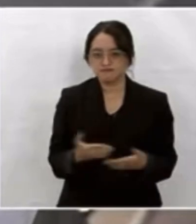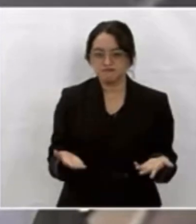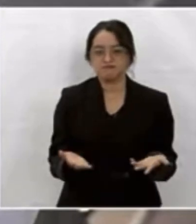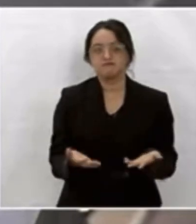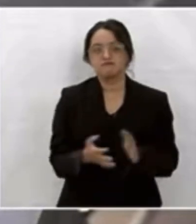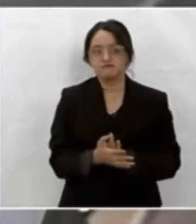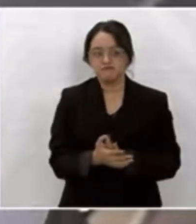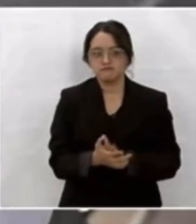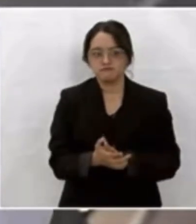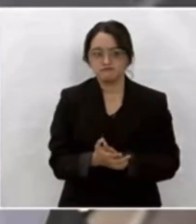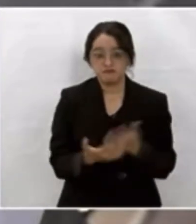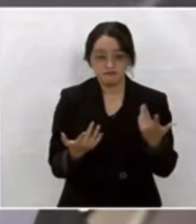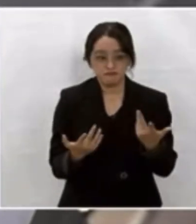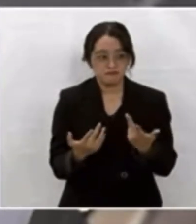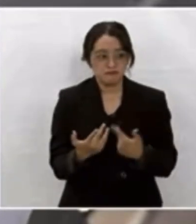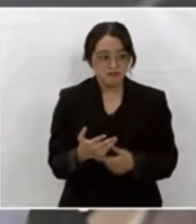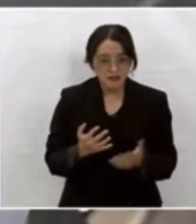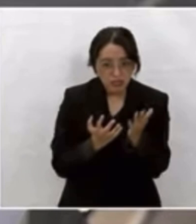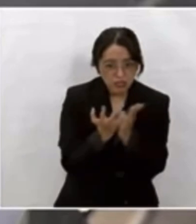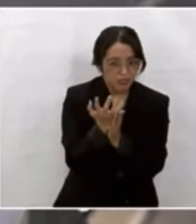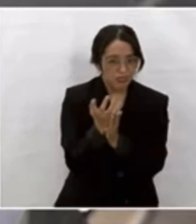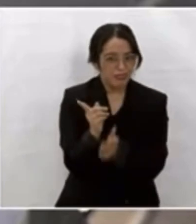sin exagerar,